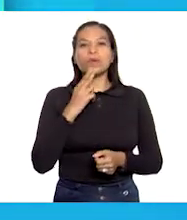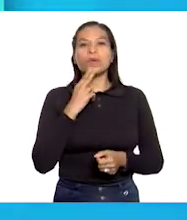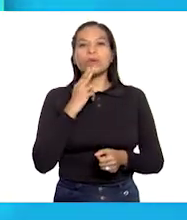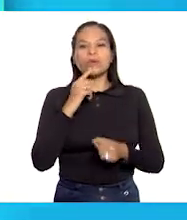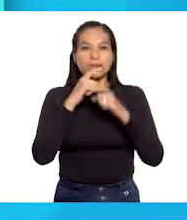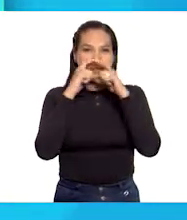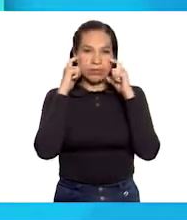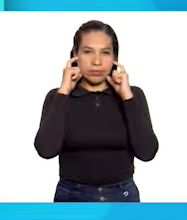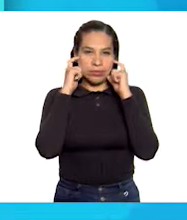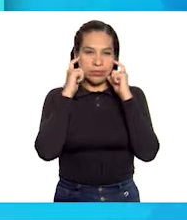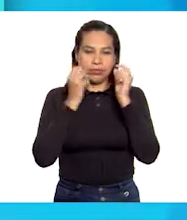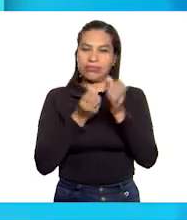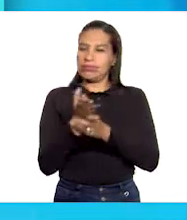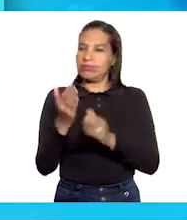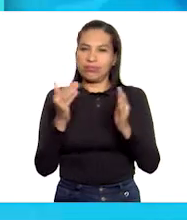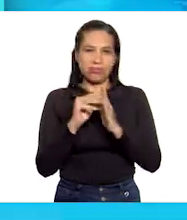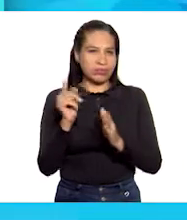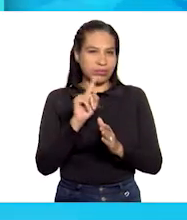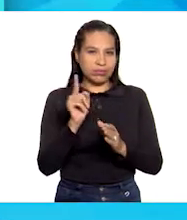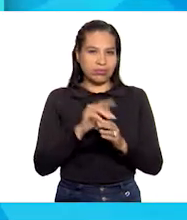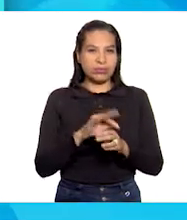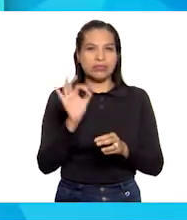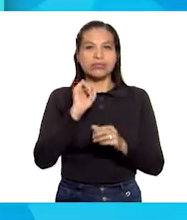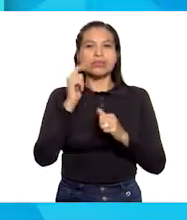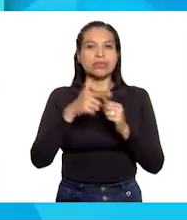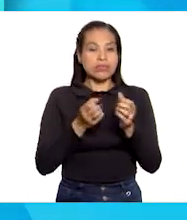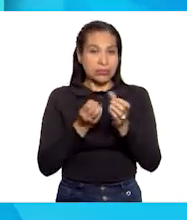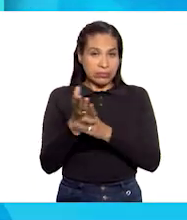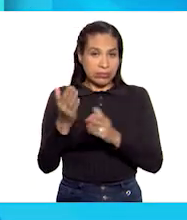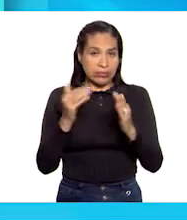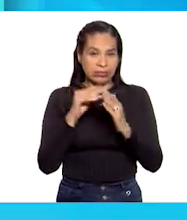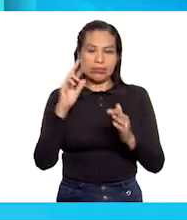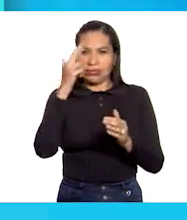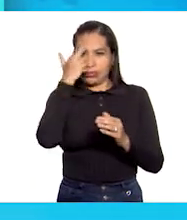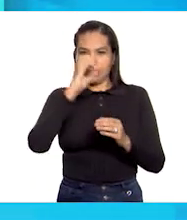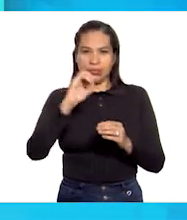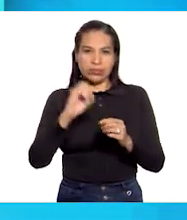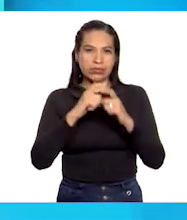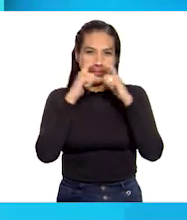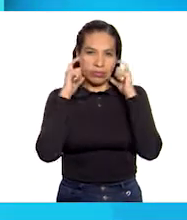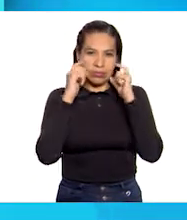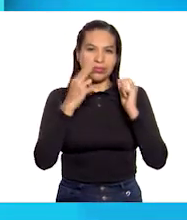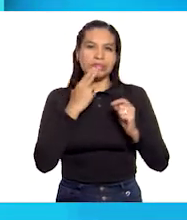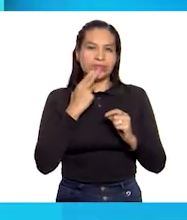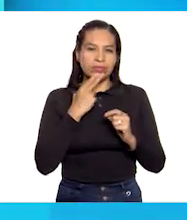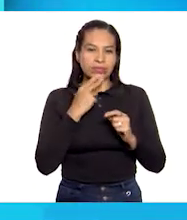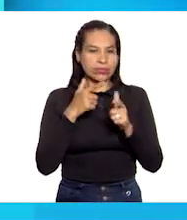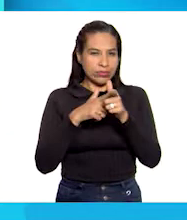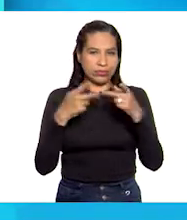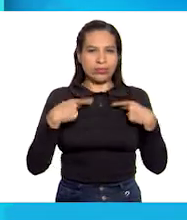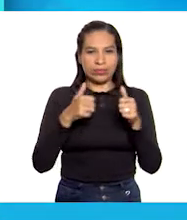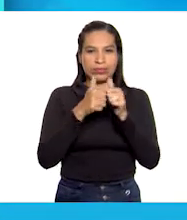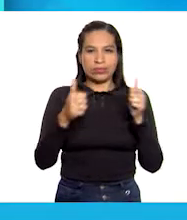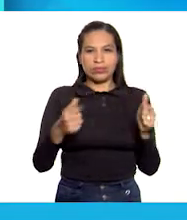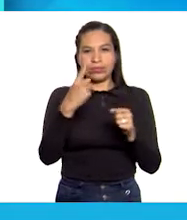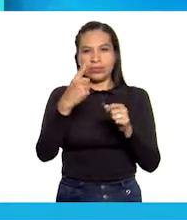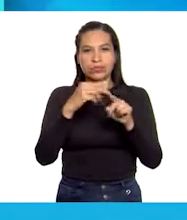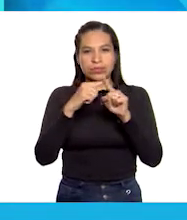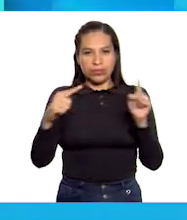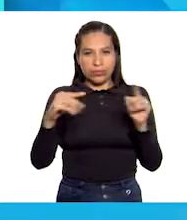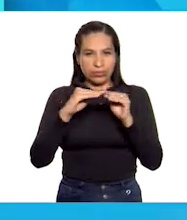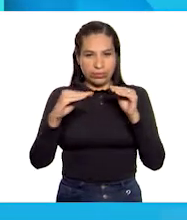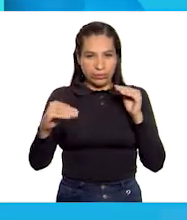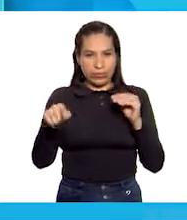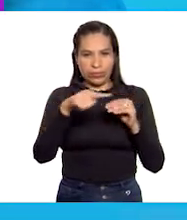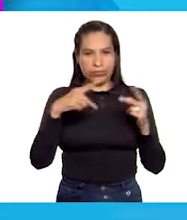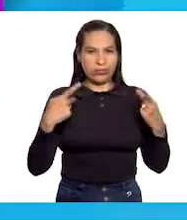Utiliza cubrebocas. No salgas de casa. Si tienes que hacerlo, recuerda que es obligatorio utilizarlo. Mantén una distancia mínima de